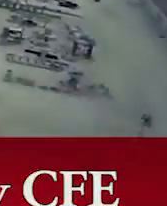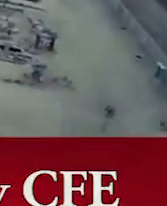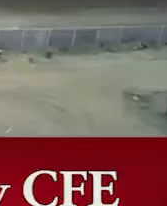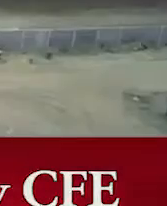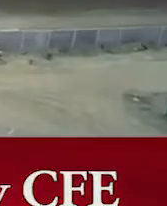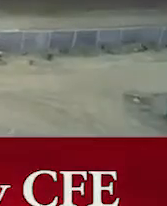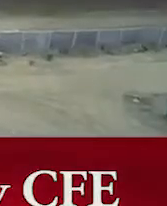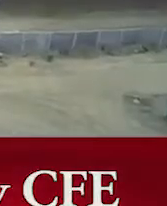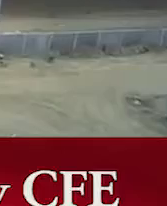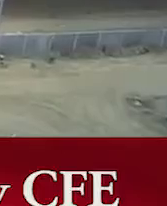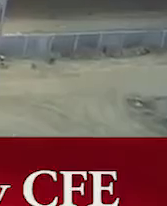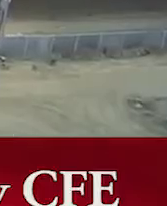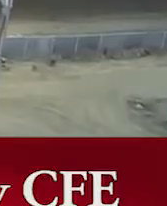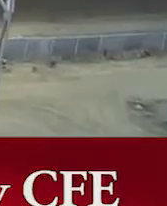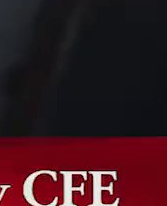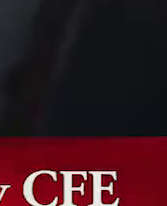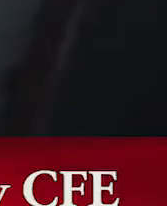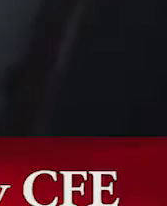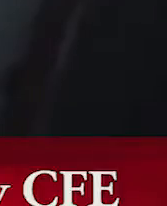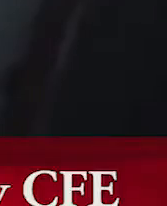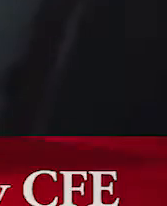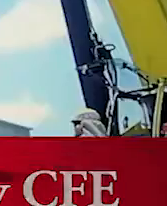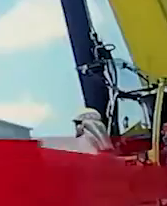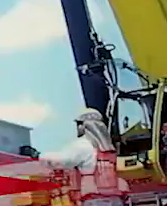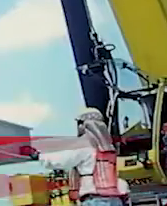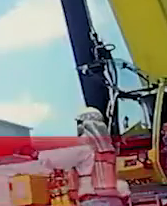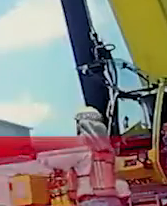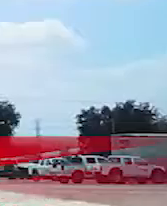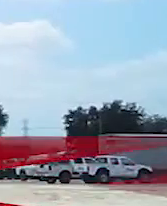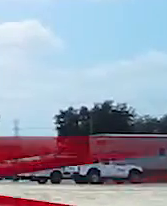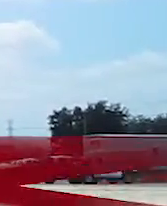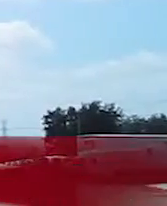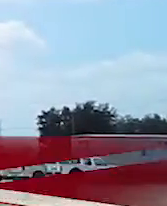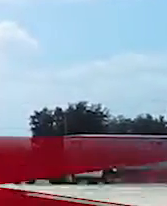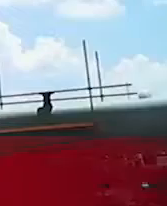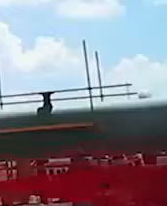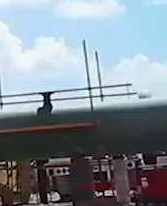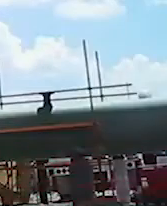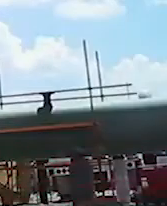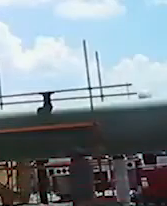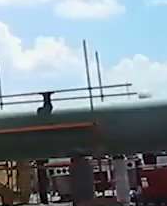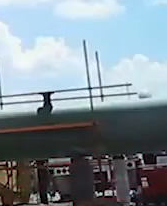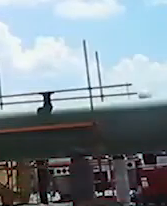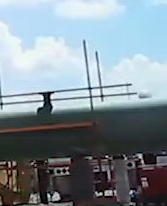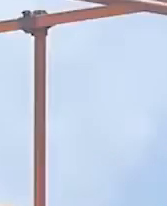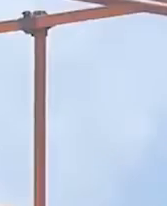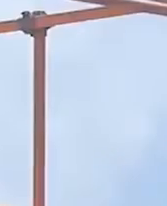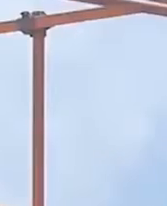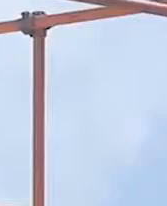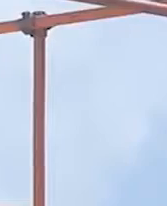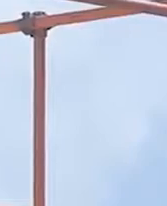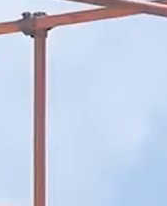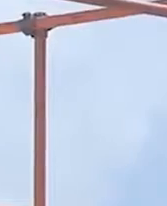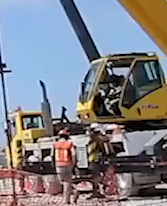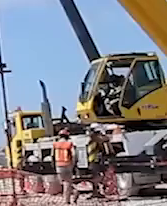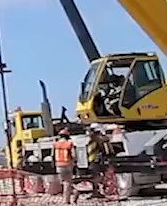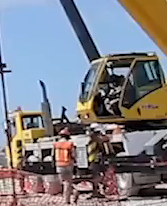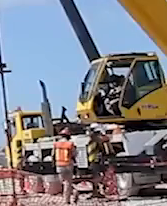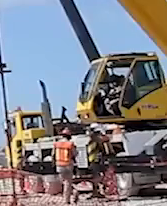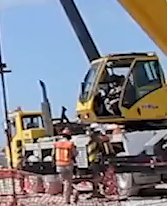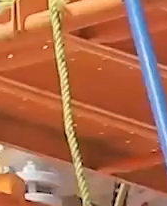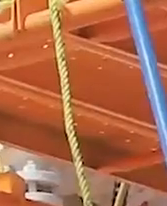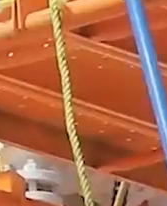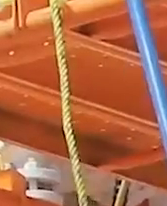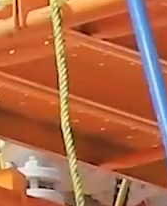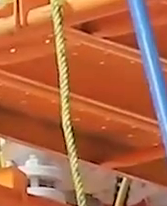consejo coordinador empresarial cce y el consejo mexicano de negocios cnn durante la conferencia matutina lópez obrador